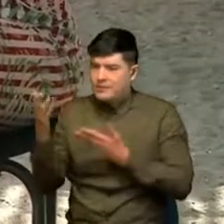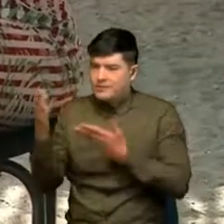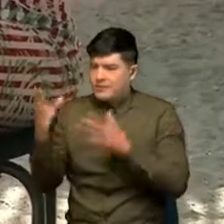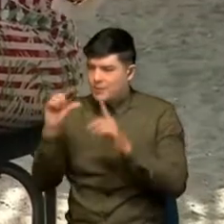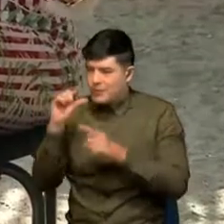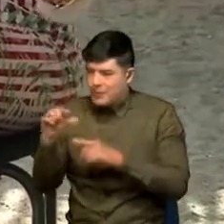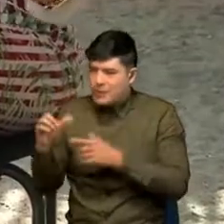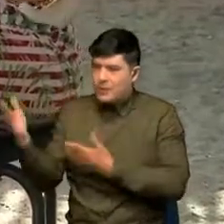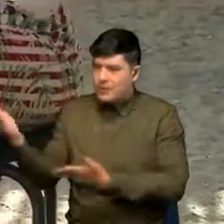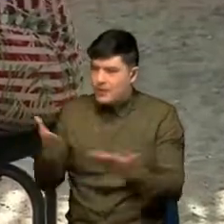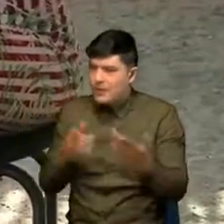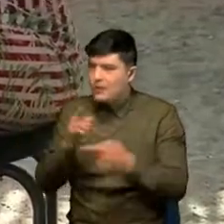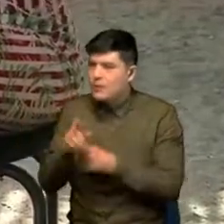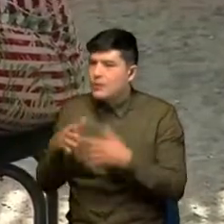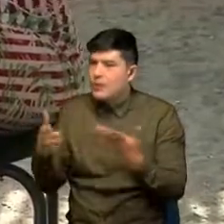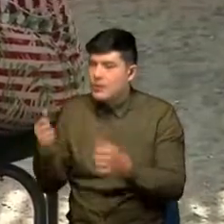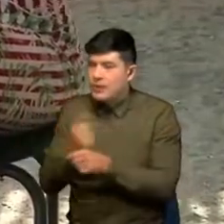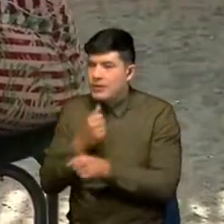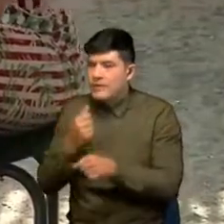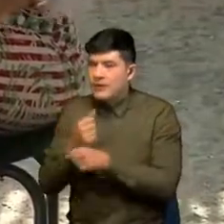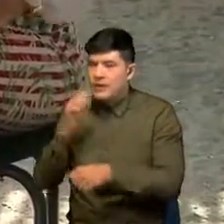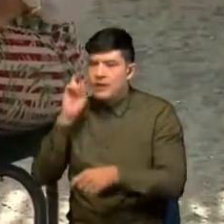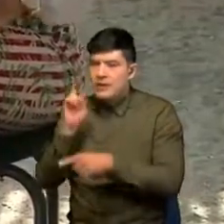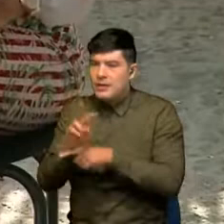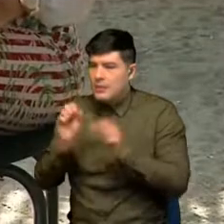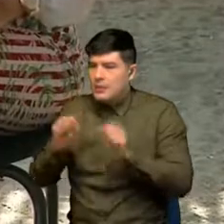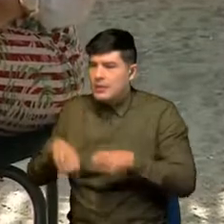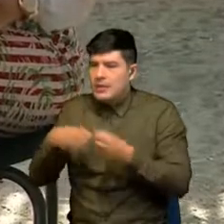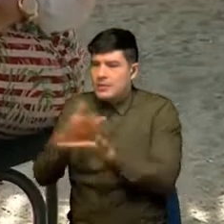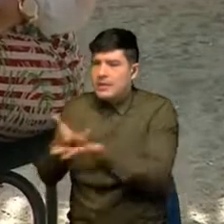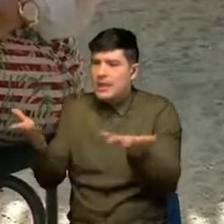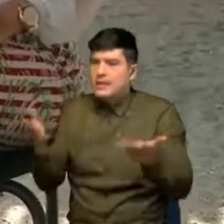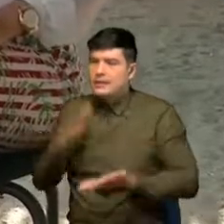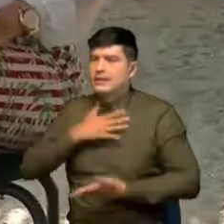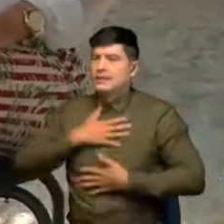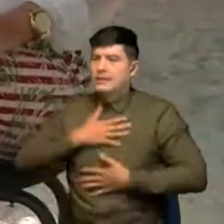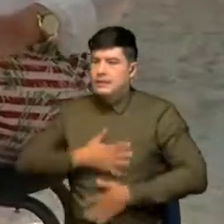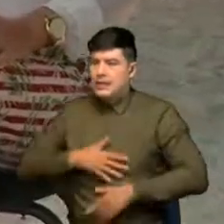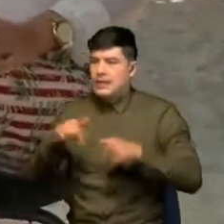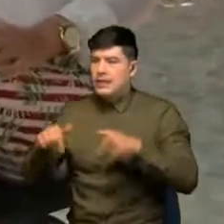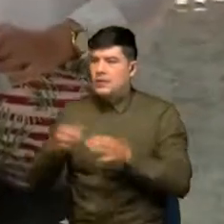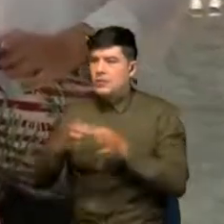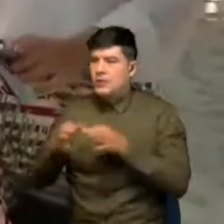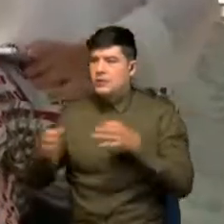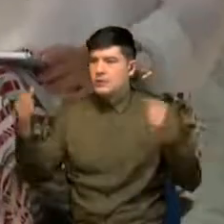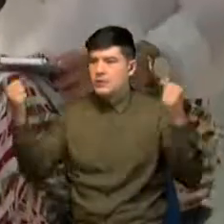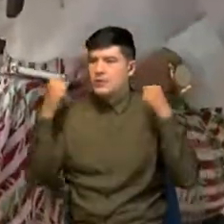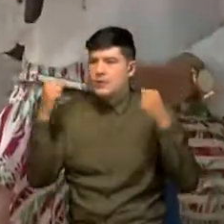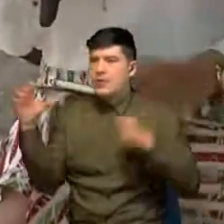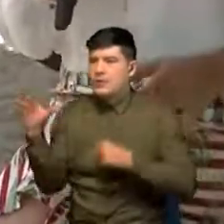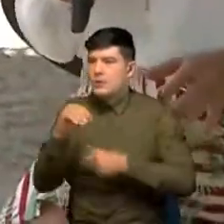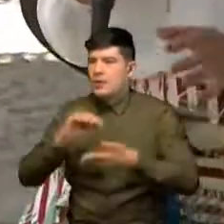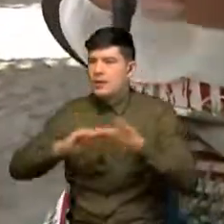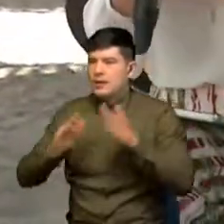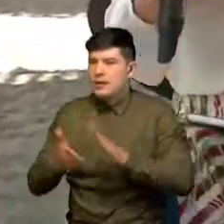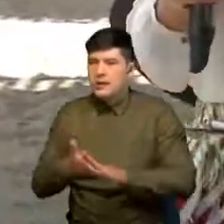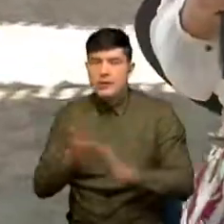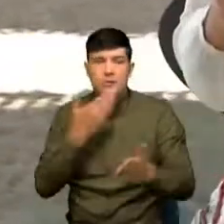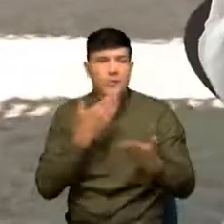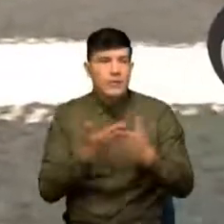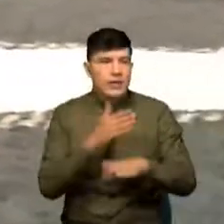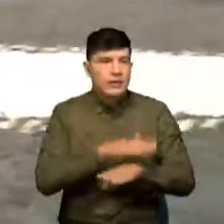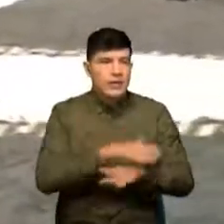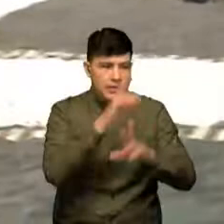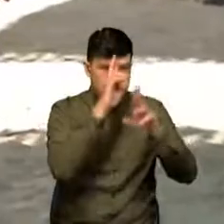cómo ha sido este trabajo de seguridad para brindarle la tranquilidad a los habitantes de este municipio. Sí, muy buenas tardes, un cordial y respetuoso saludo en nombre de mi general